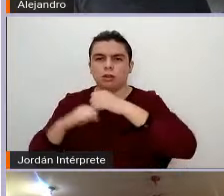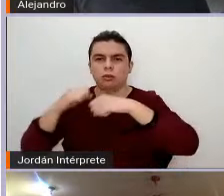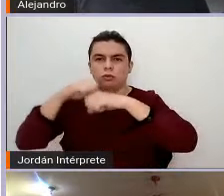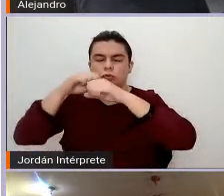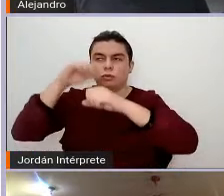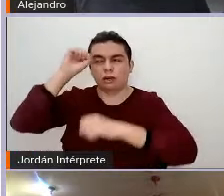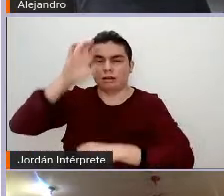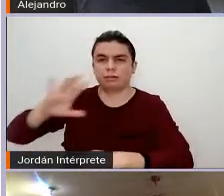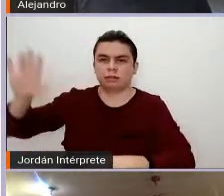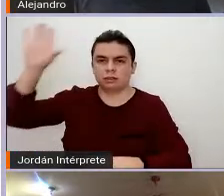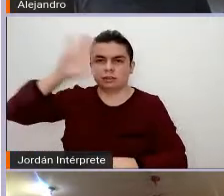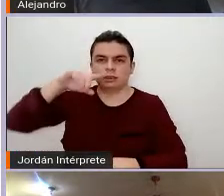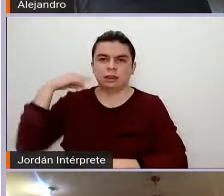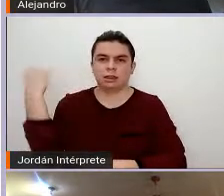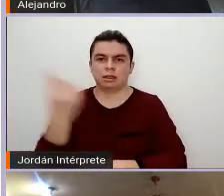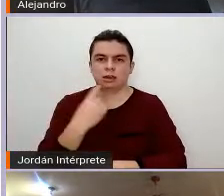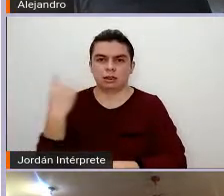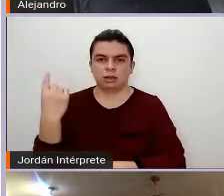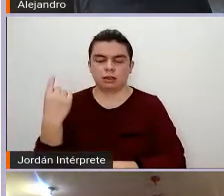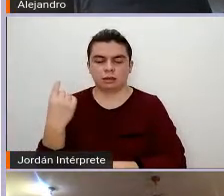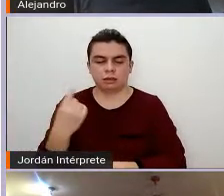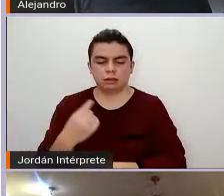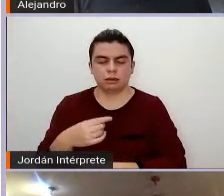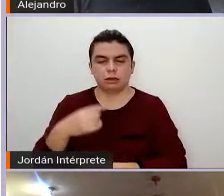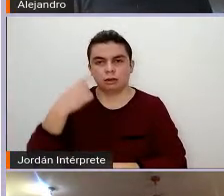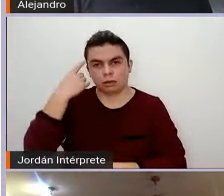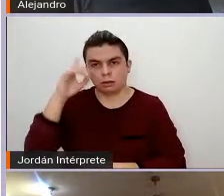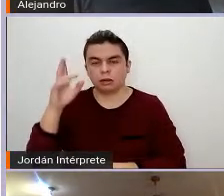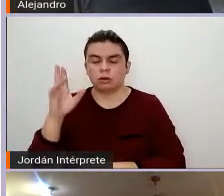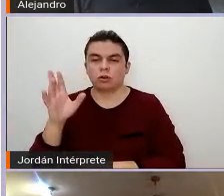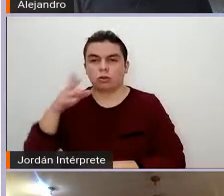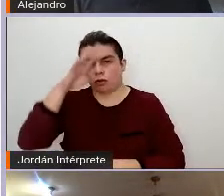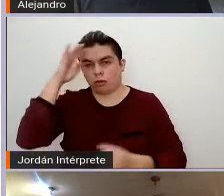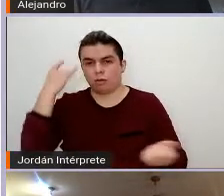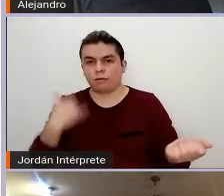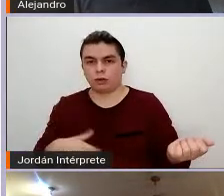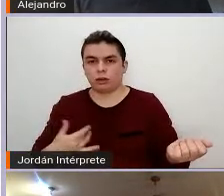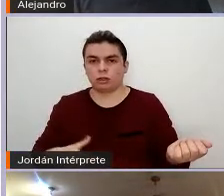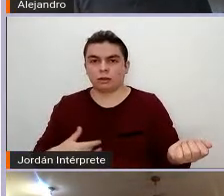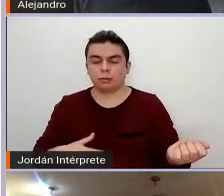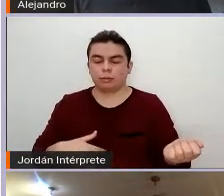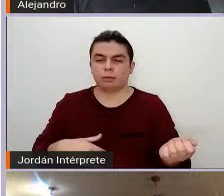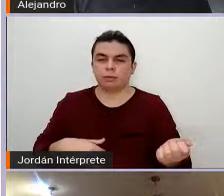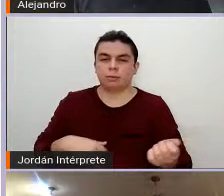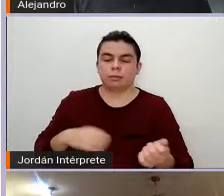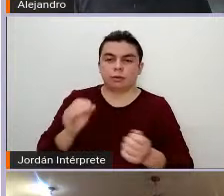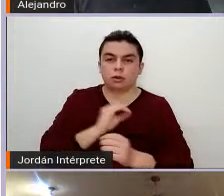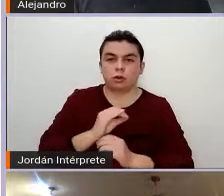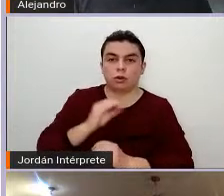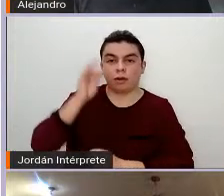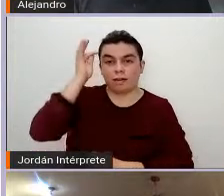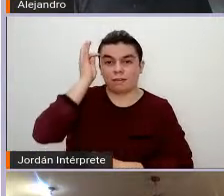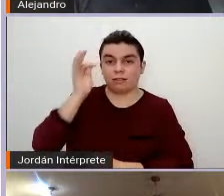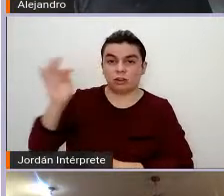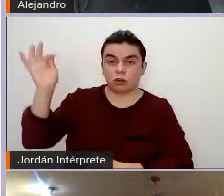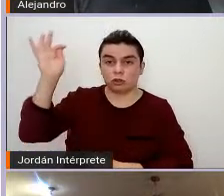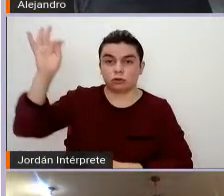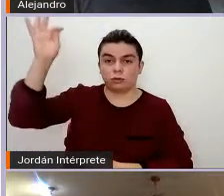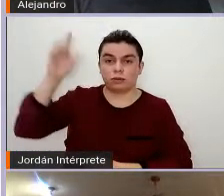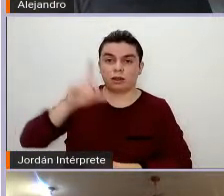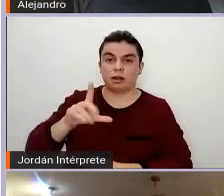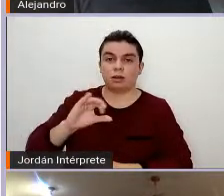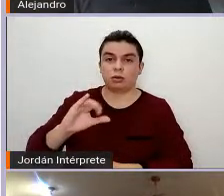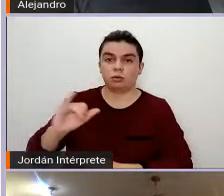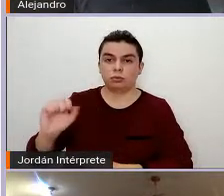Para el caso de Violeta, ha sido utilizado por la filósofa Lucy Oporto en su estudio del Gavilán, definiendo